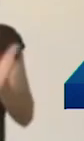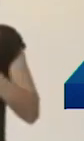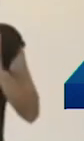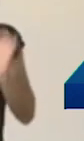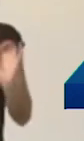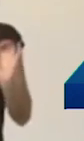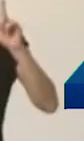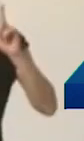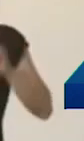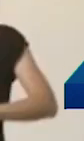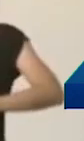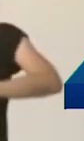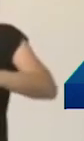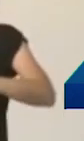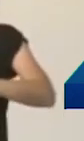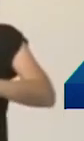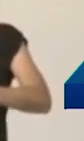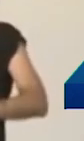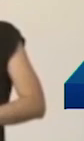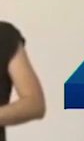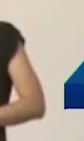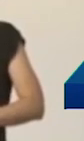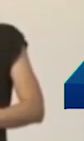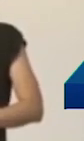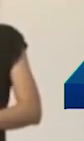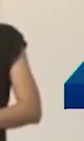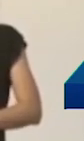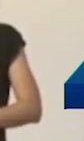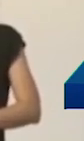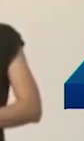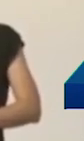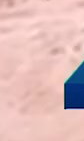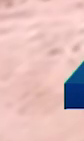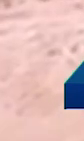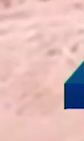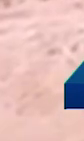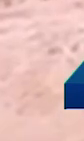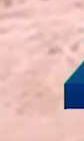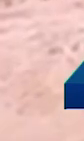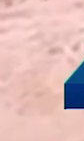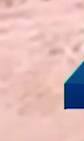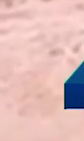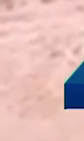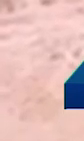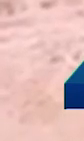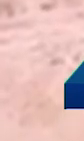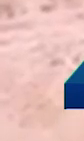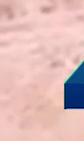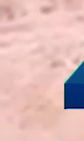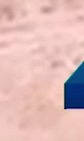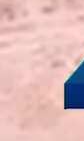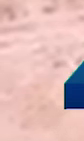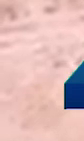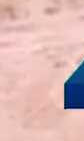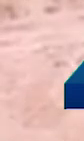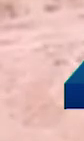ingresó en prisión, prácticamente? Por tanto, es evidente que la responsabilidad es exclusiva de Mónica Oltra. Que, por cierto,